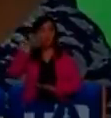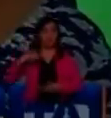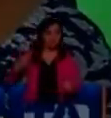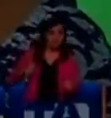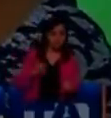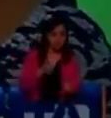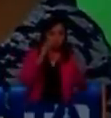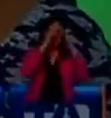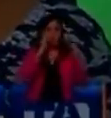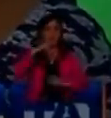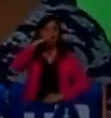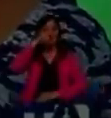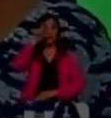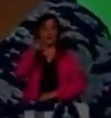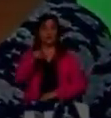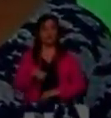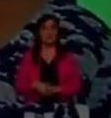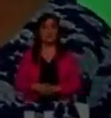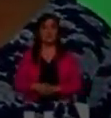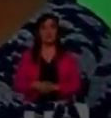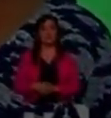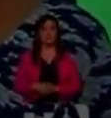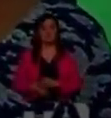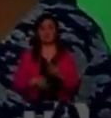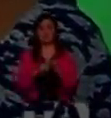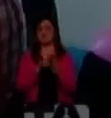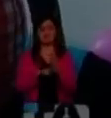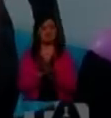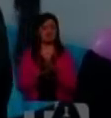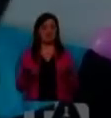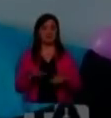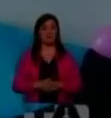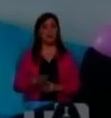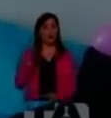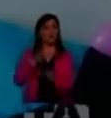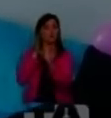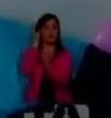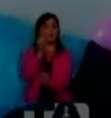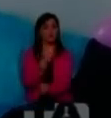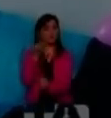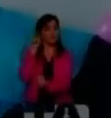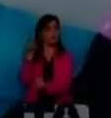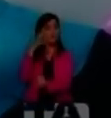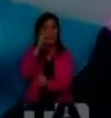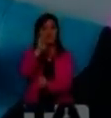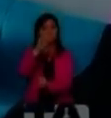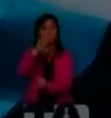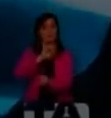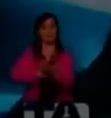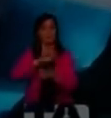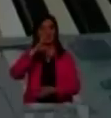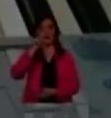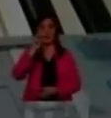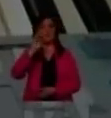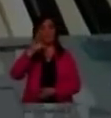hogar de los niños que necesitan. Esas son todas las condiciones, ¿no? El objetivo de la Fundación Camila Salomé es que los niños